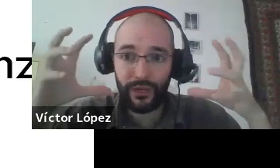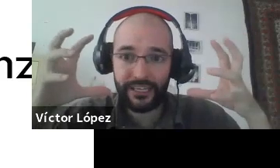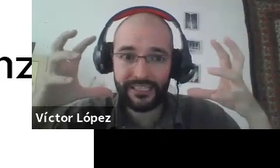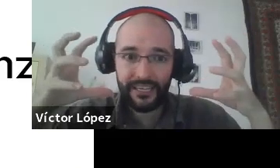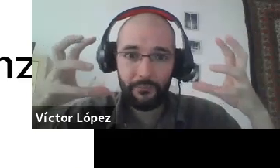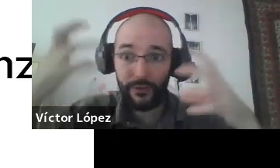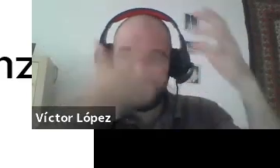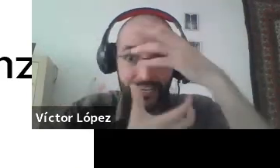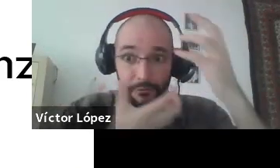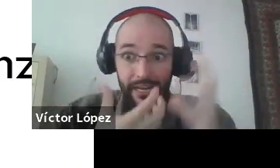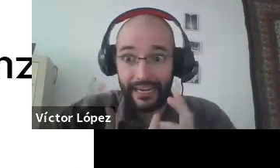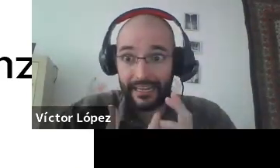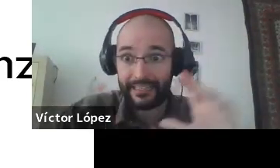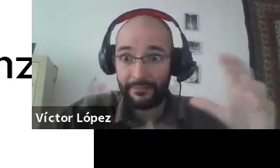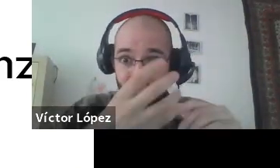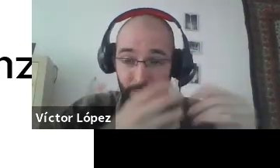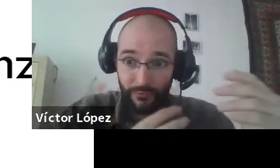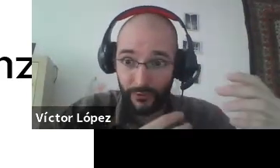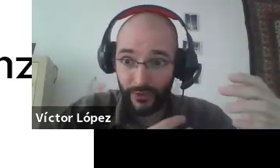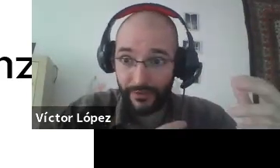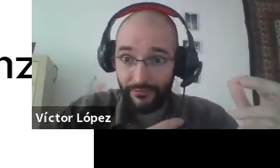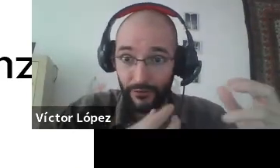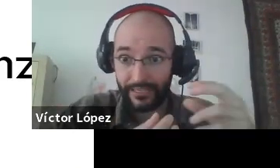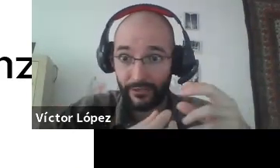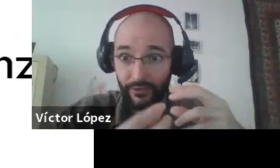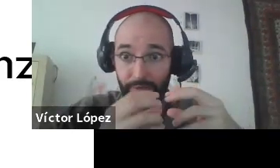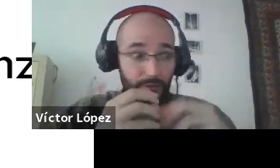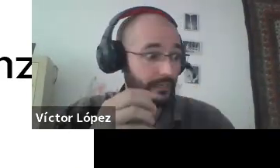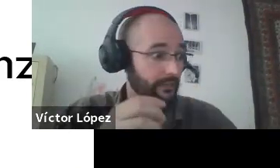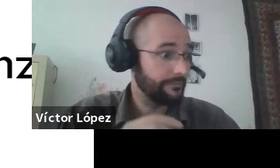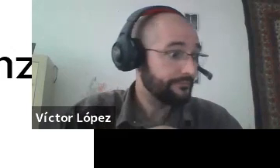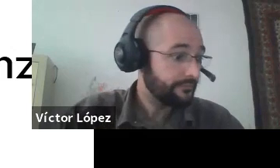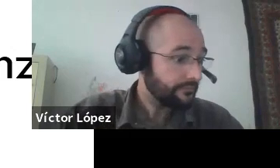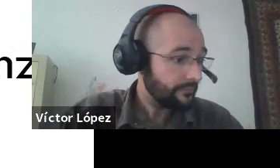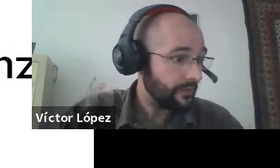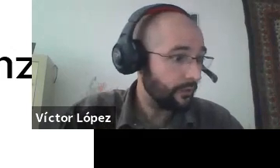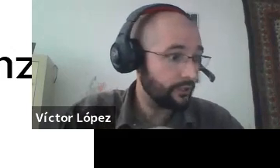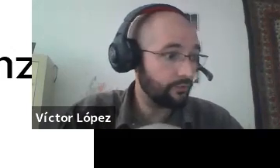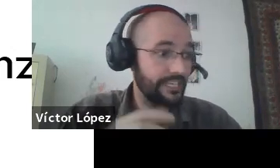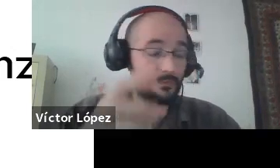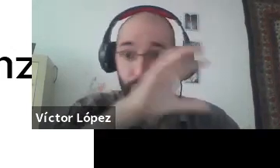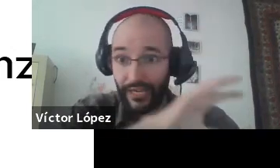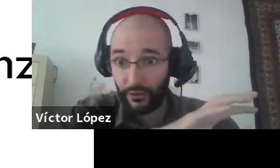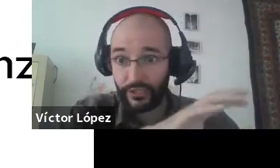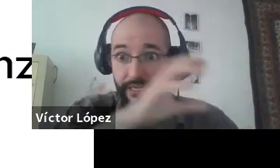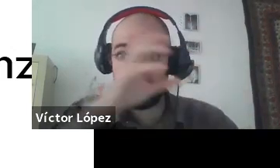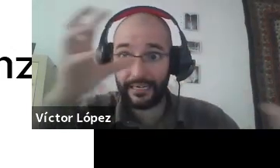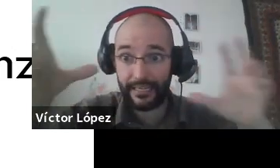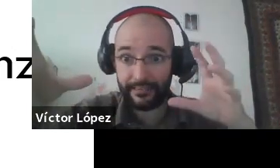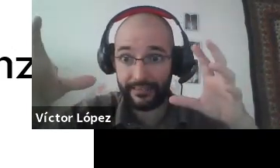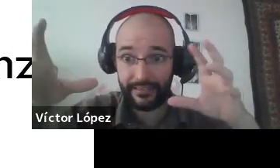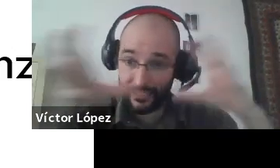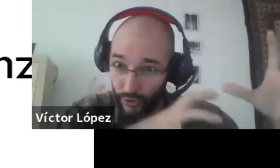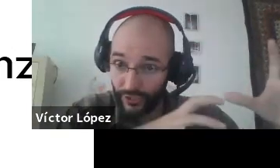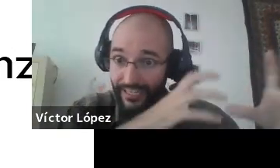tú puedes modificar una cara a través de un programa informático, que por lo tanto, cuando tú estás viendo una cosa, en